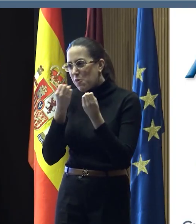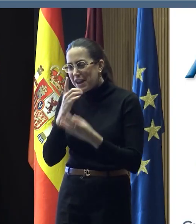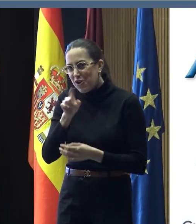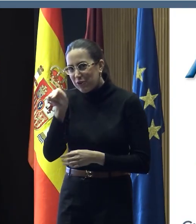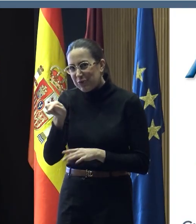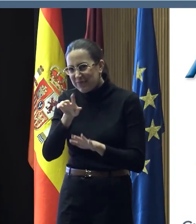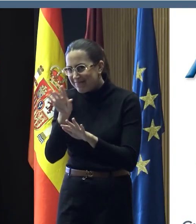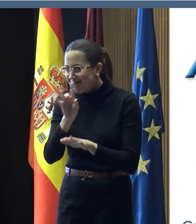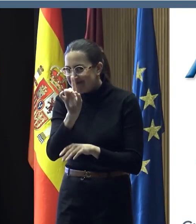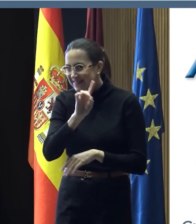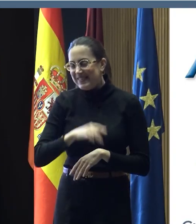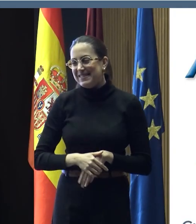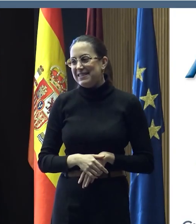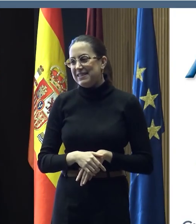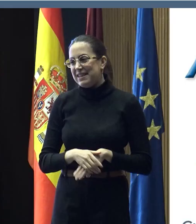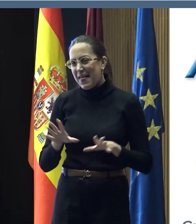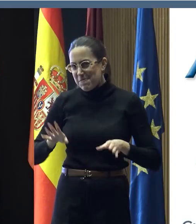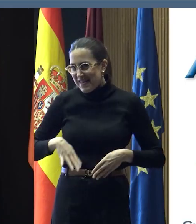pero